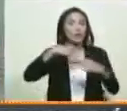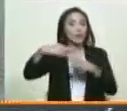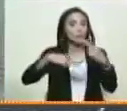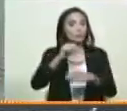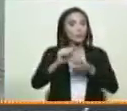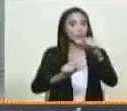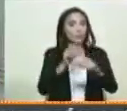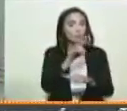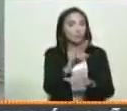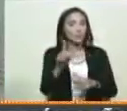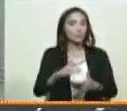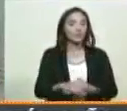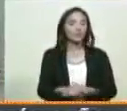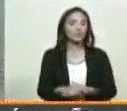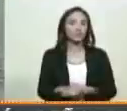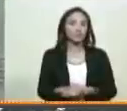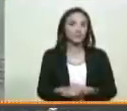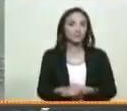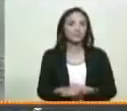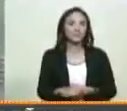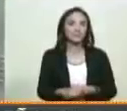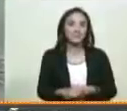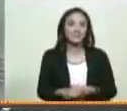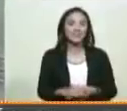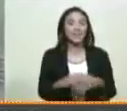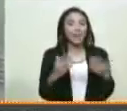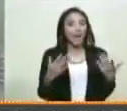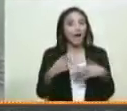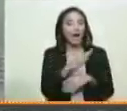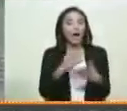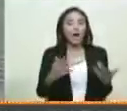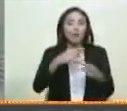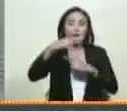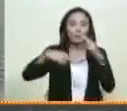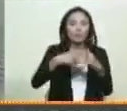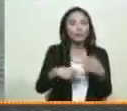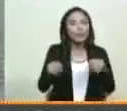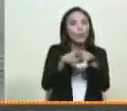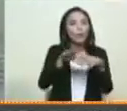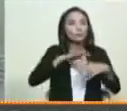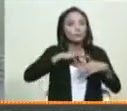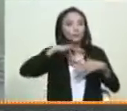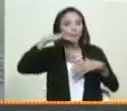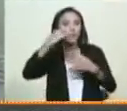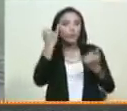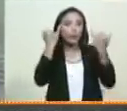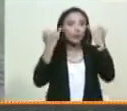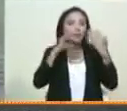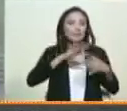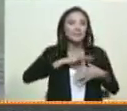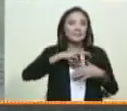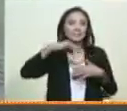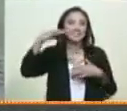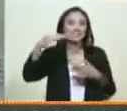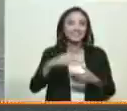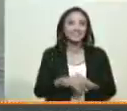XXI, que tiene que ser una revolución espiritual, la revolución del